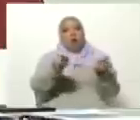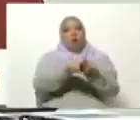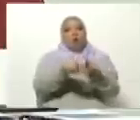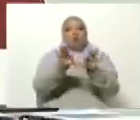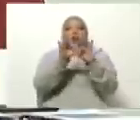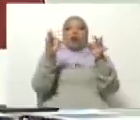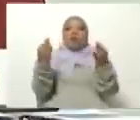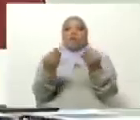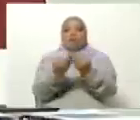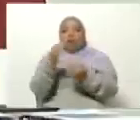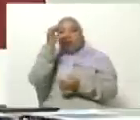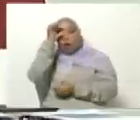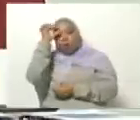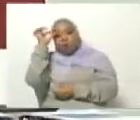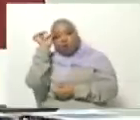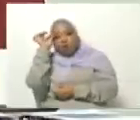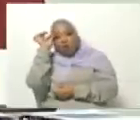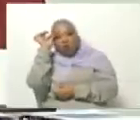ellos.